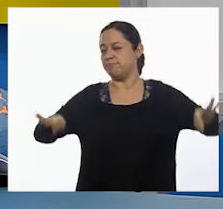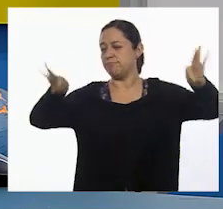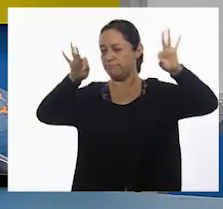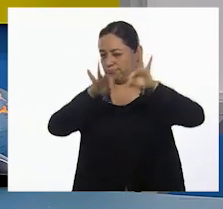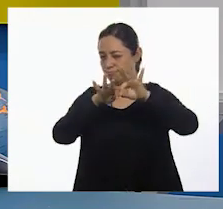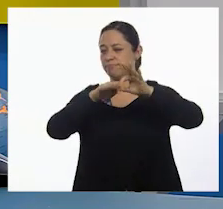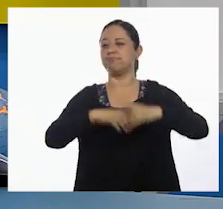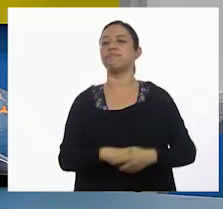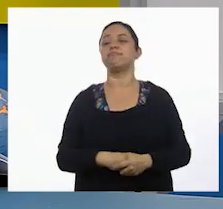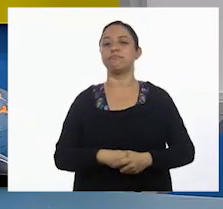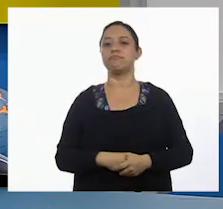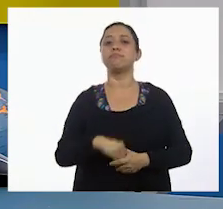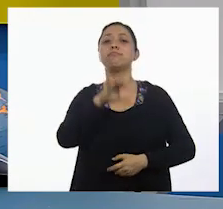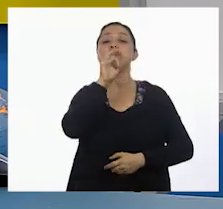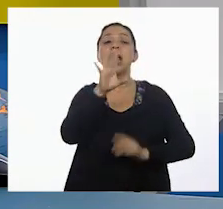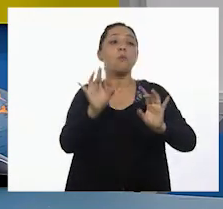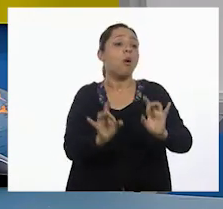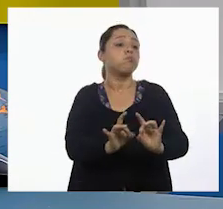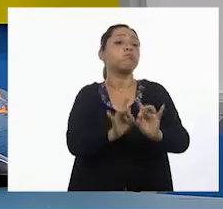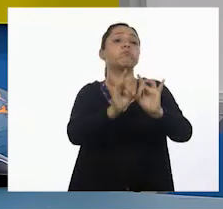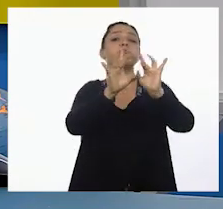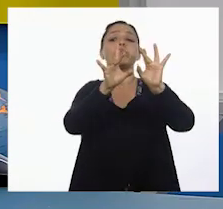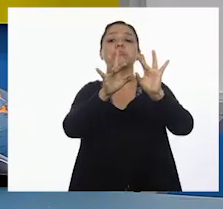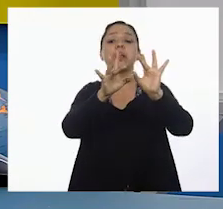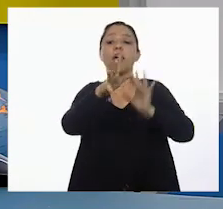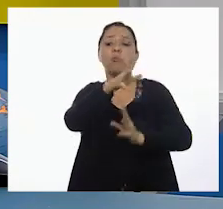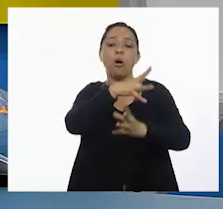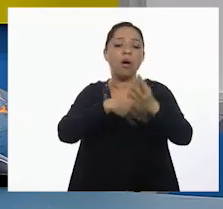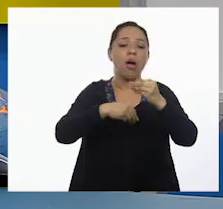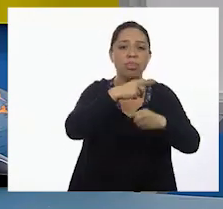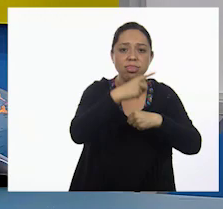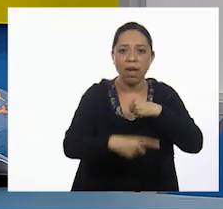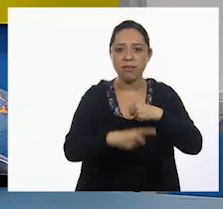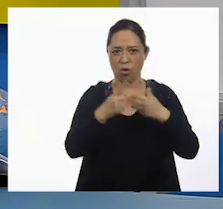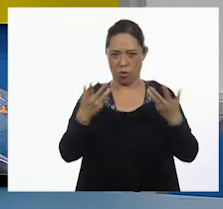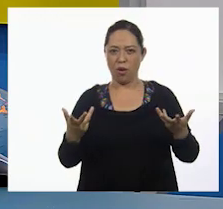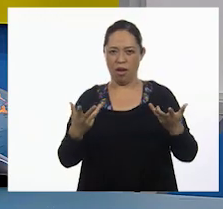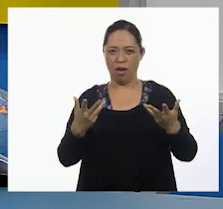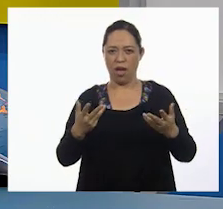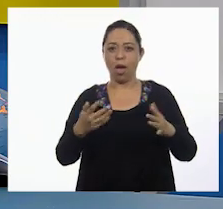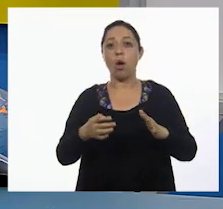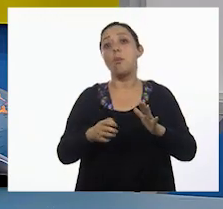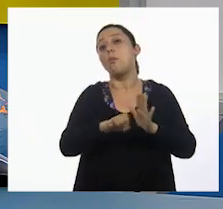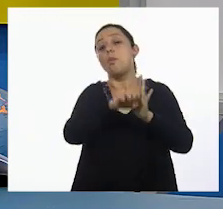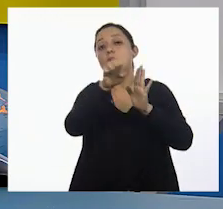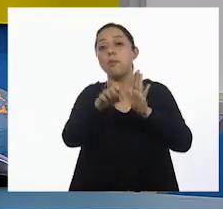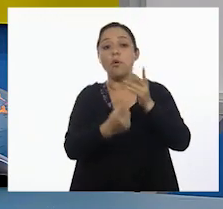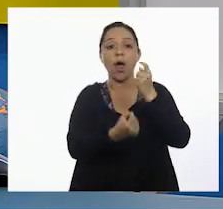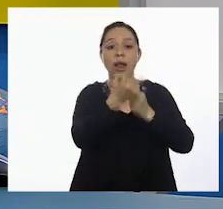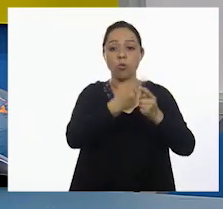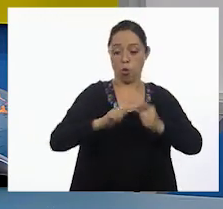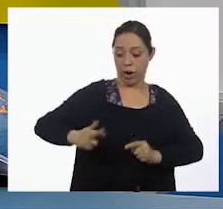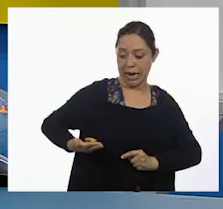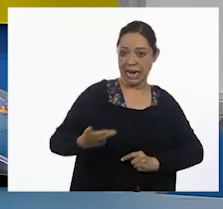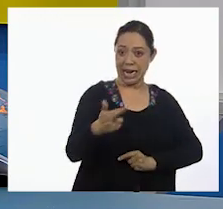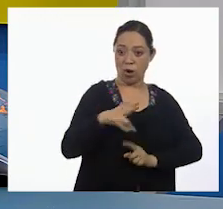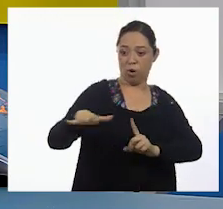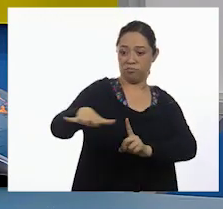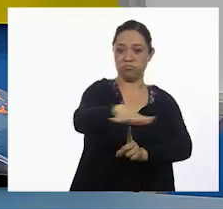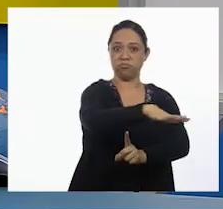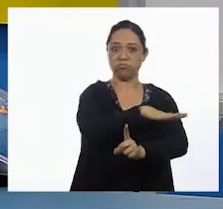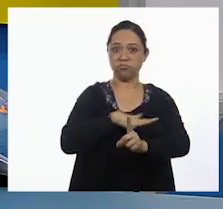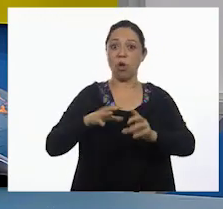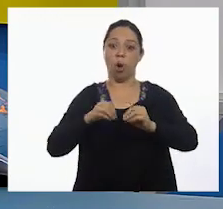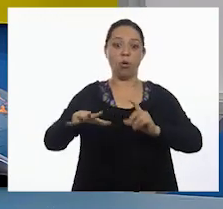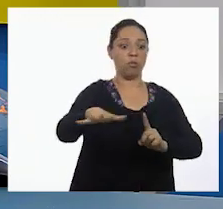Y también pues los fenómenos que llegan a afectar. Hablamos de localidades de repente que están cerca de un río o en una zona